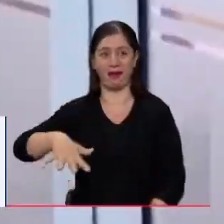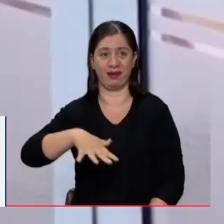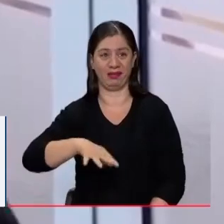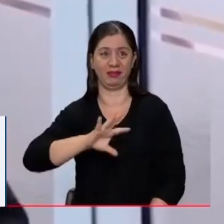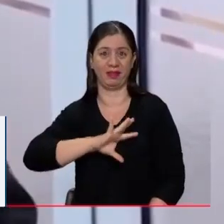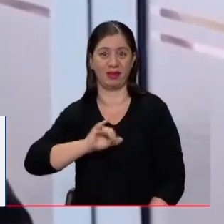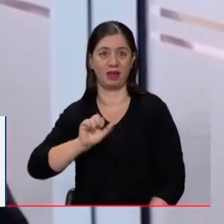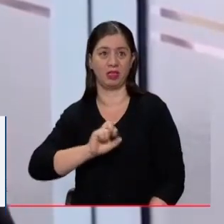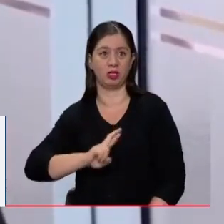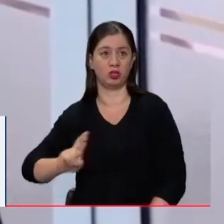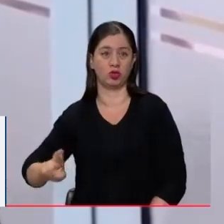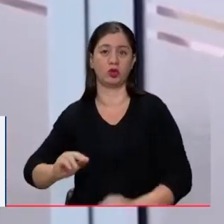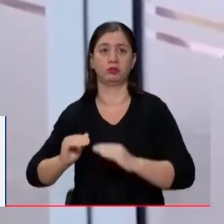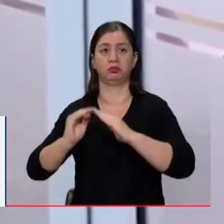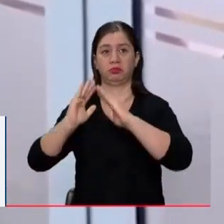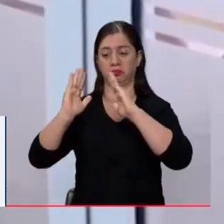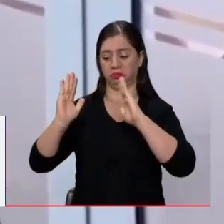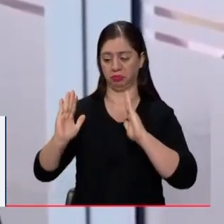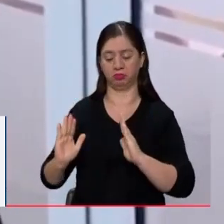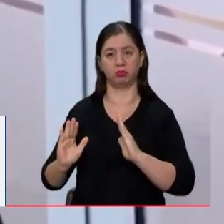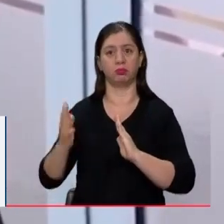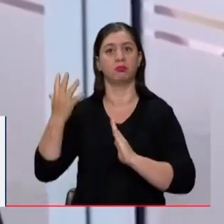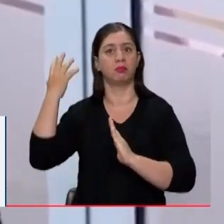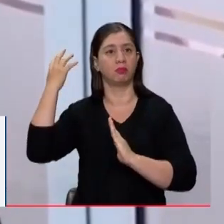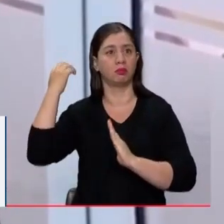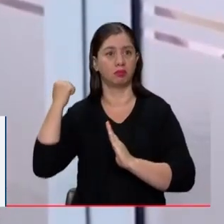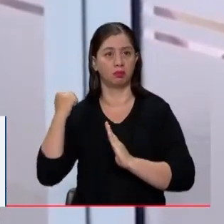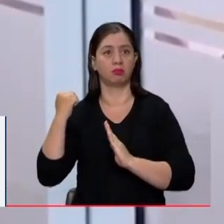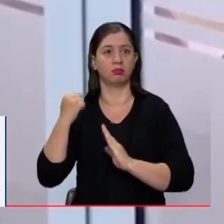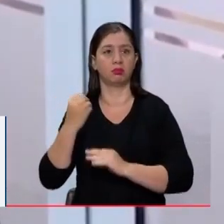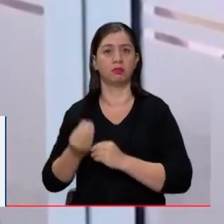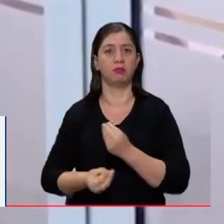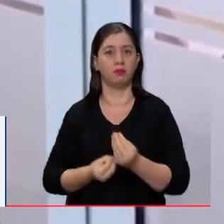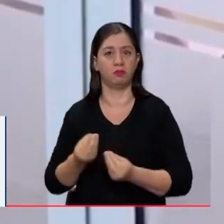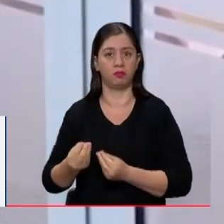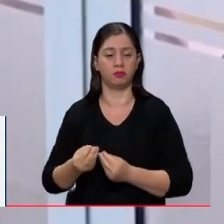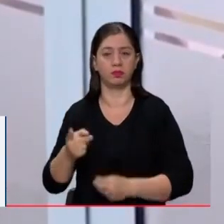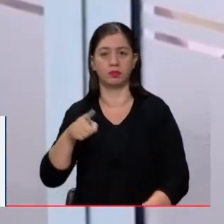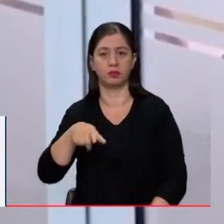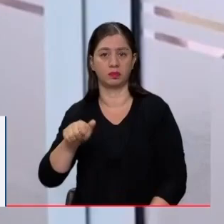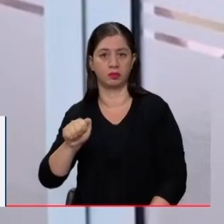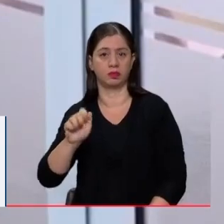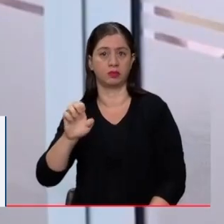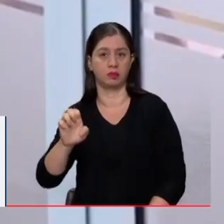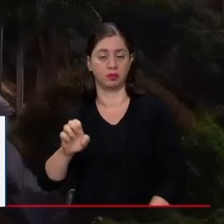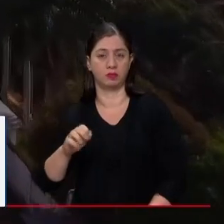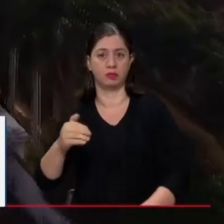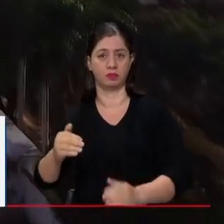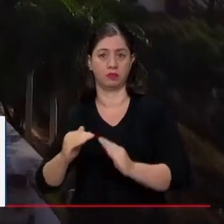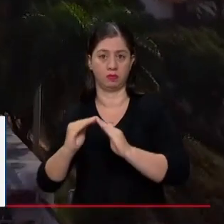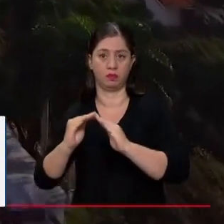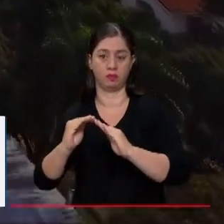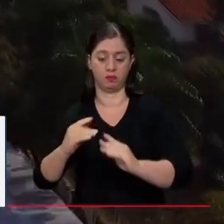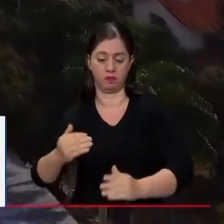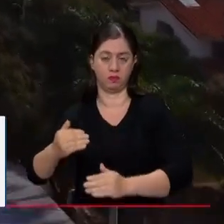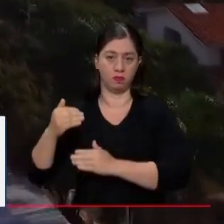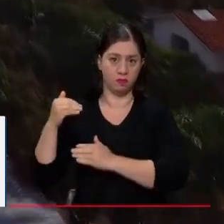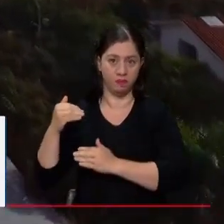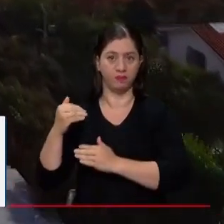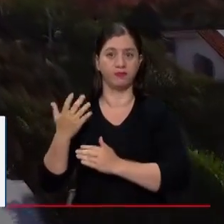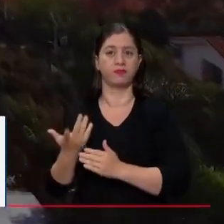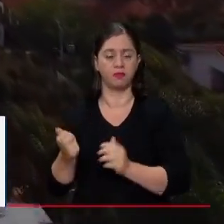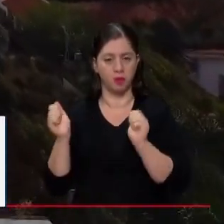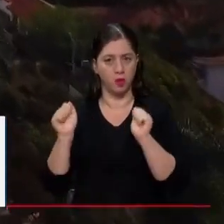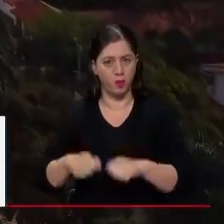ya construida, son casas que hacían parte de los bienes que tiene la SAE decomisados al narcotráfico y que se pueda